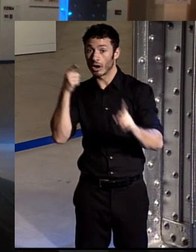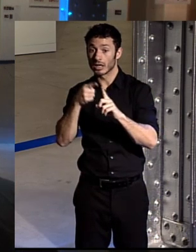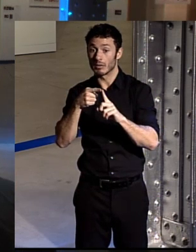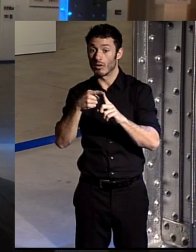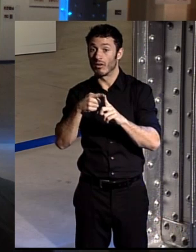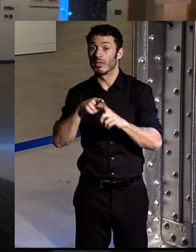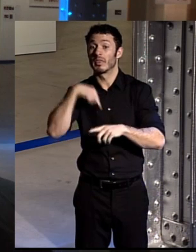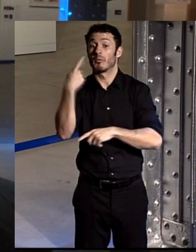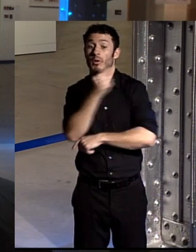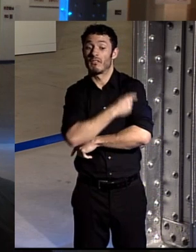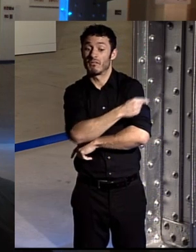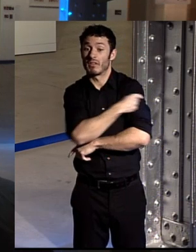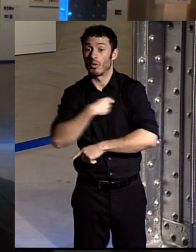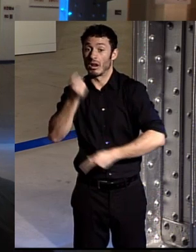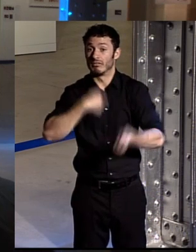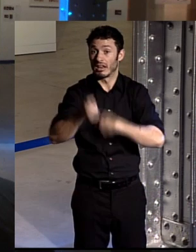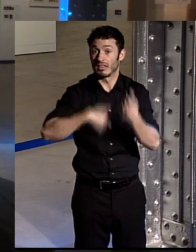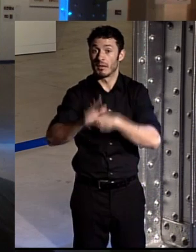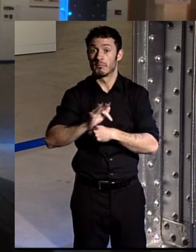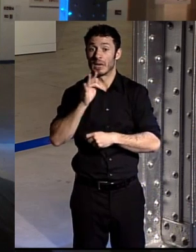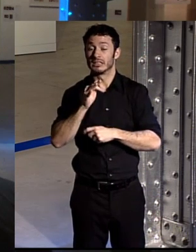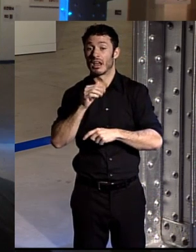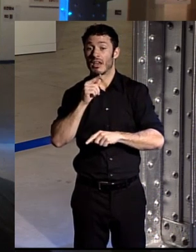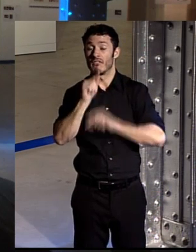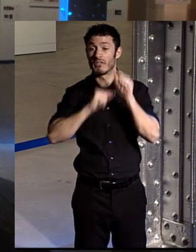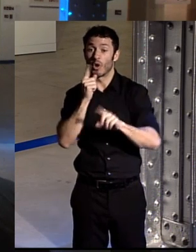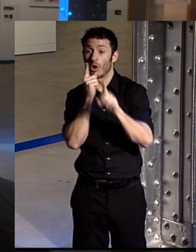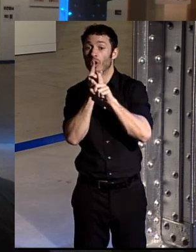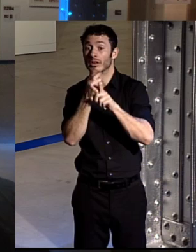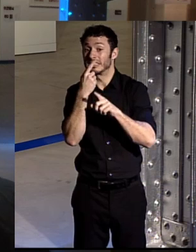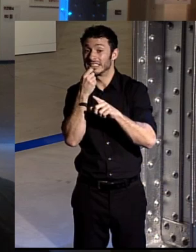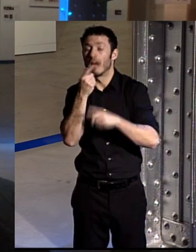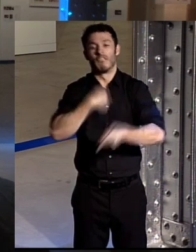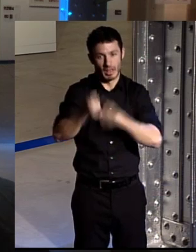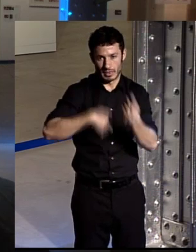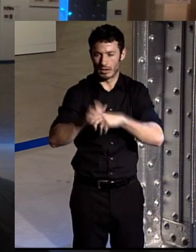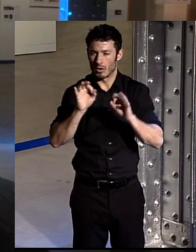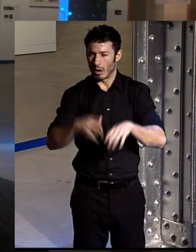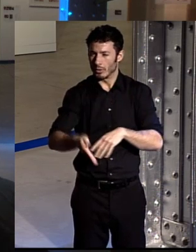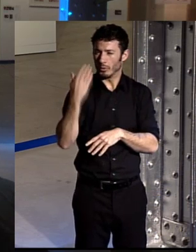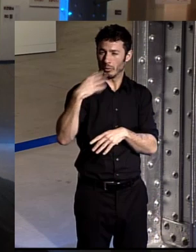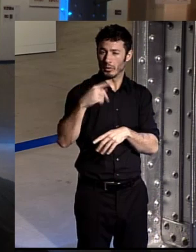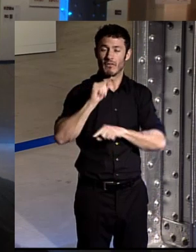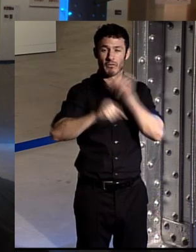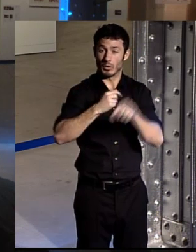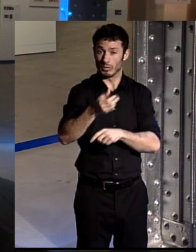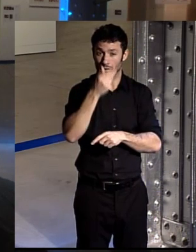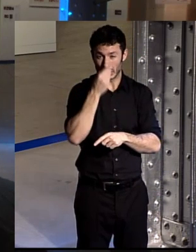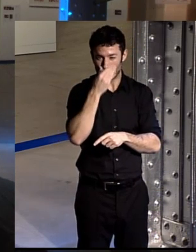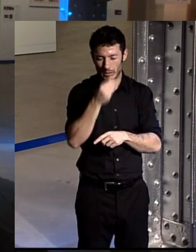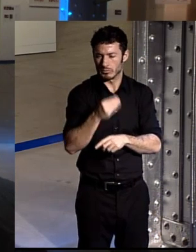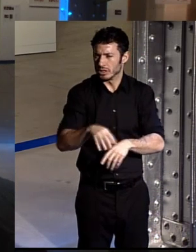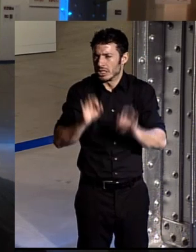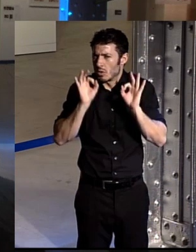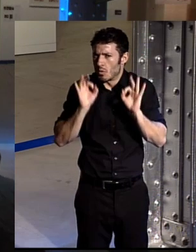y antivirales. Todos ustedes recuerdan lo que pasó con el virus de la gripe. Bueno, pues es lo mismo.